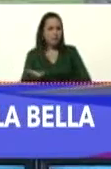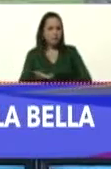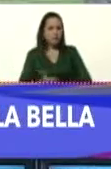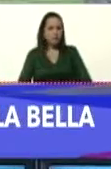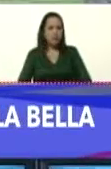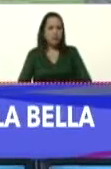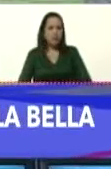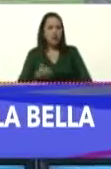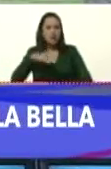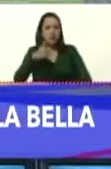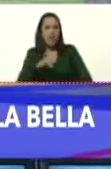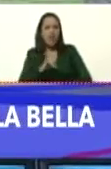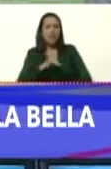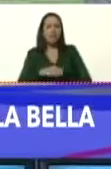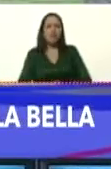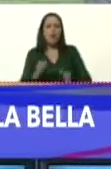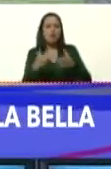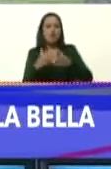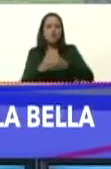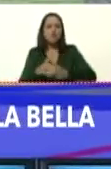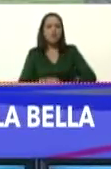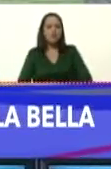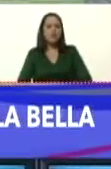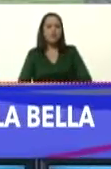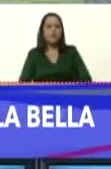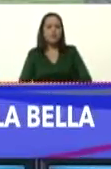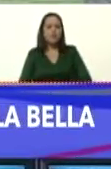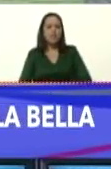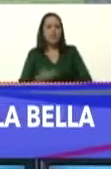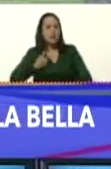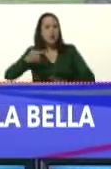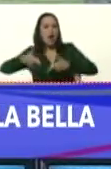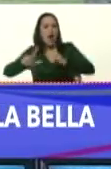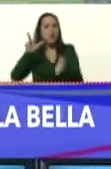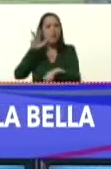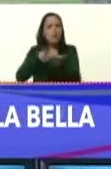¿Dónde están las BRICOT? ¿Y dónde está el asfalto que yo aprobé para Caracas?